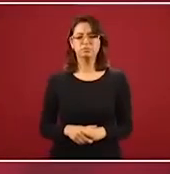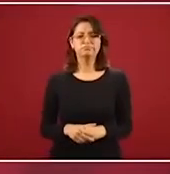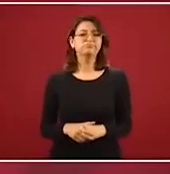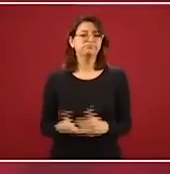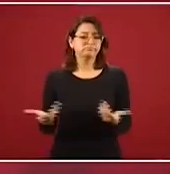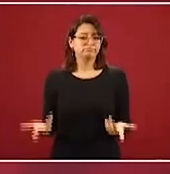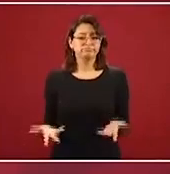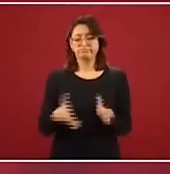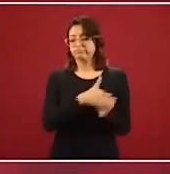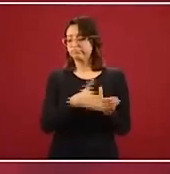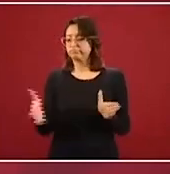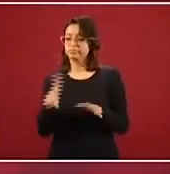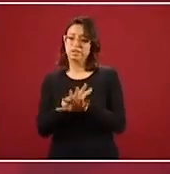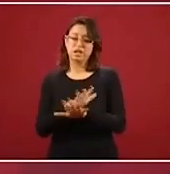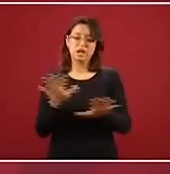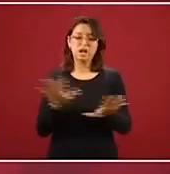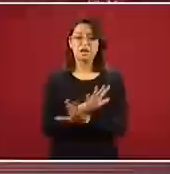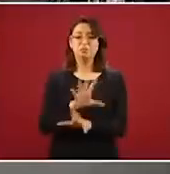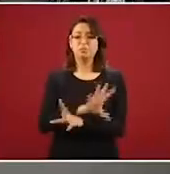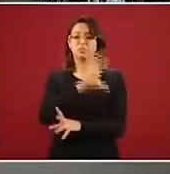de régimen. Muy bien.